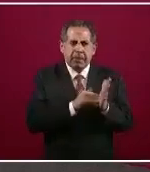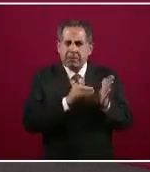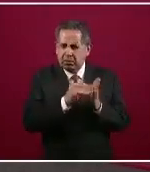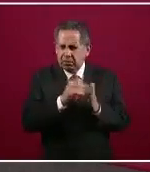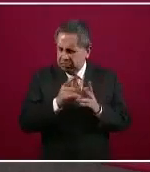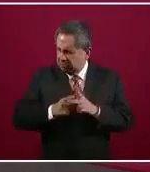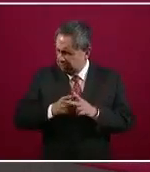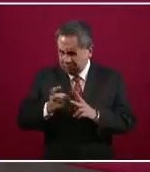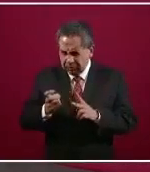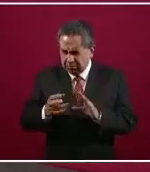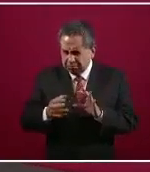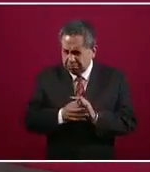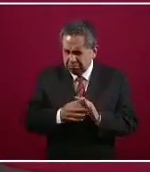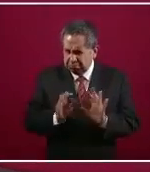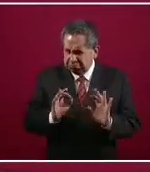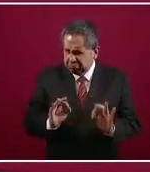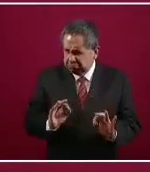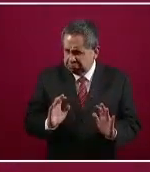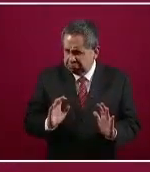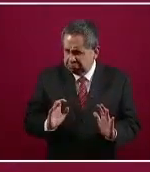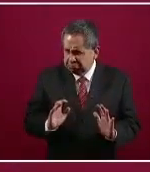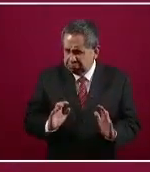¿no?